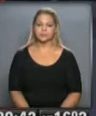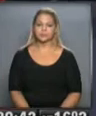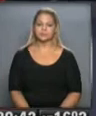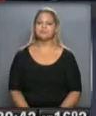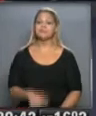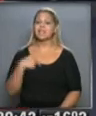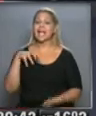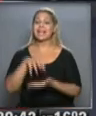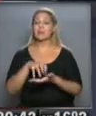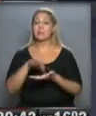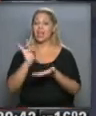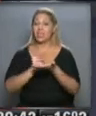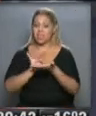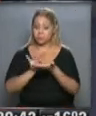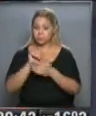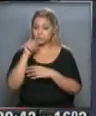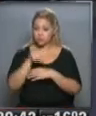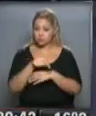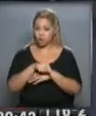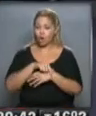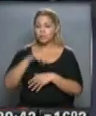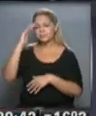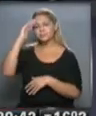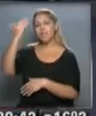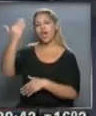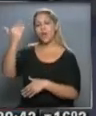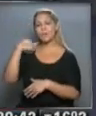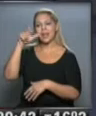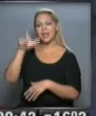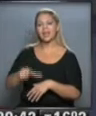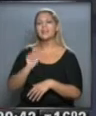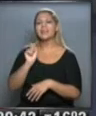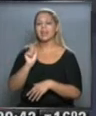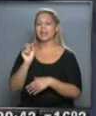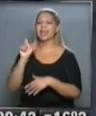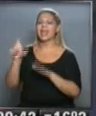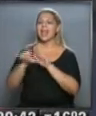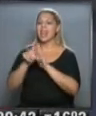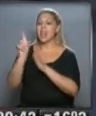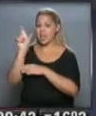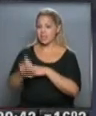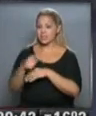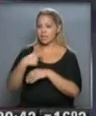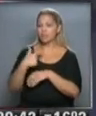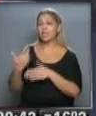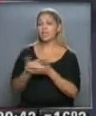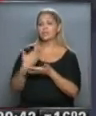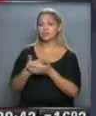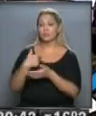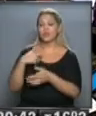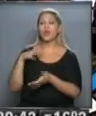En tanto, en la Cámara de Diputados se realizó un homenaje a legisladores que han sido víctimas del terrorismo de